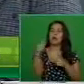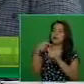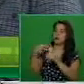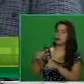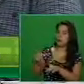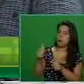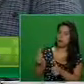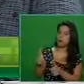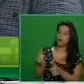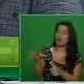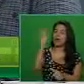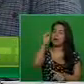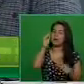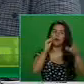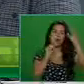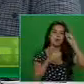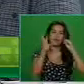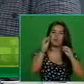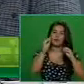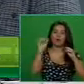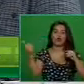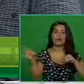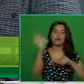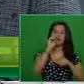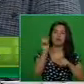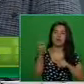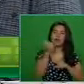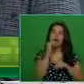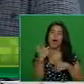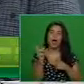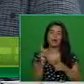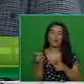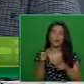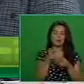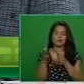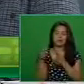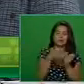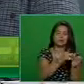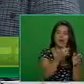tenido para poder en buena medida mejorar lo